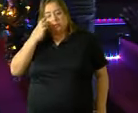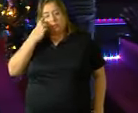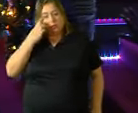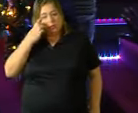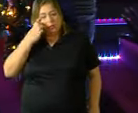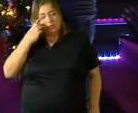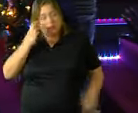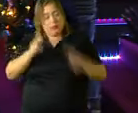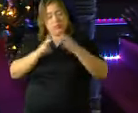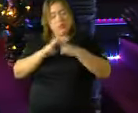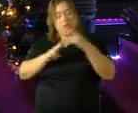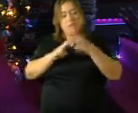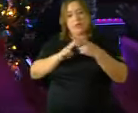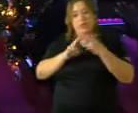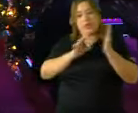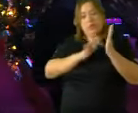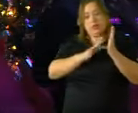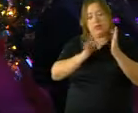En el nombre de Jesús.